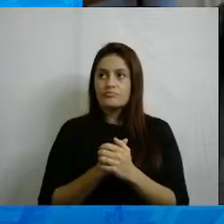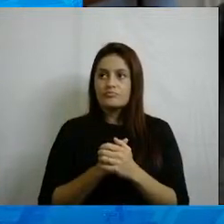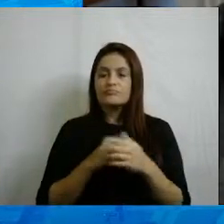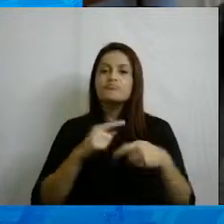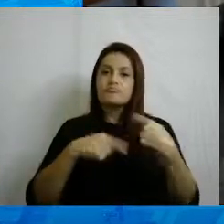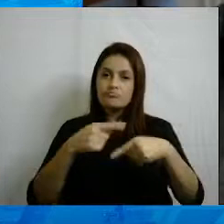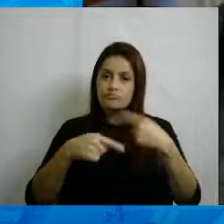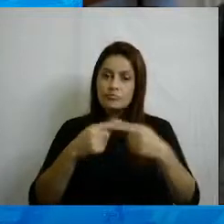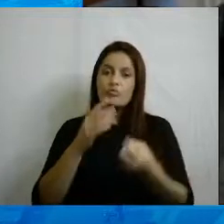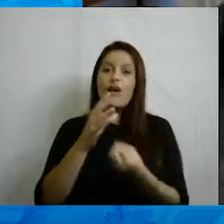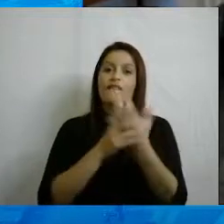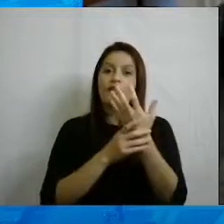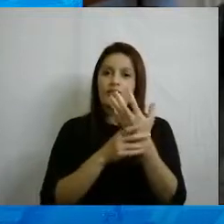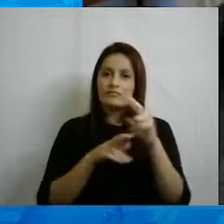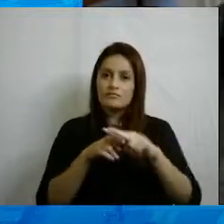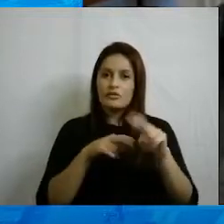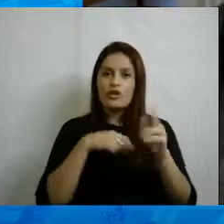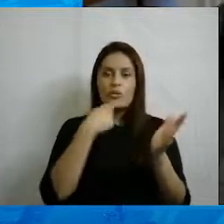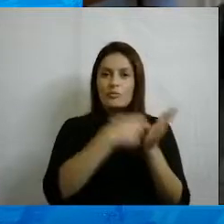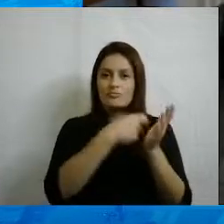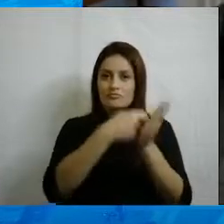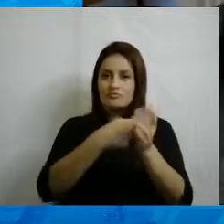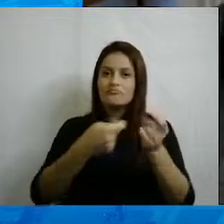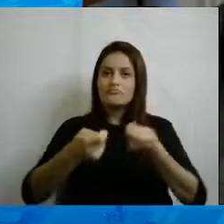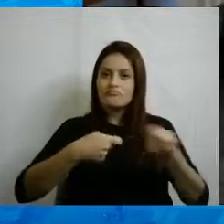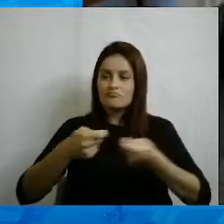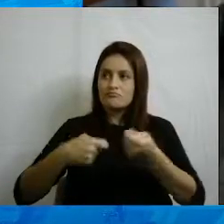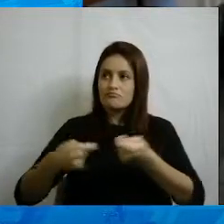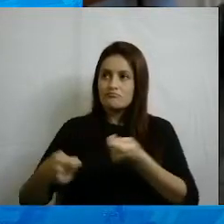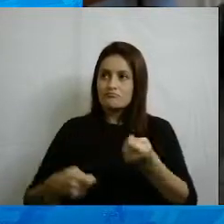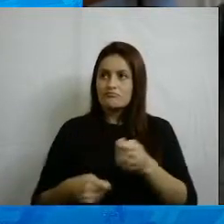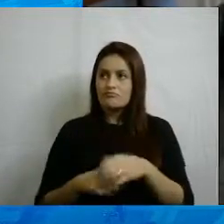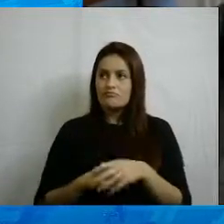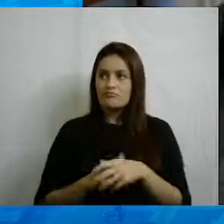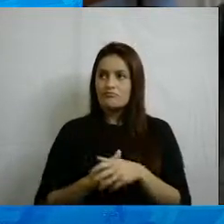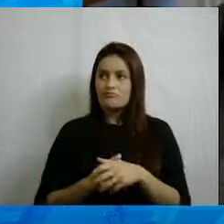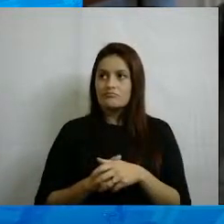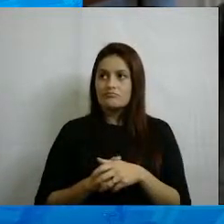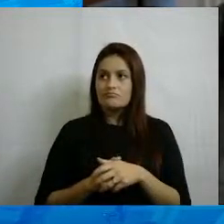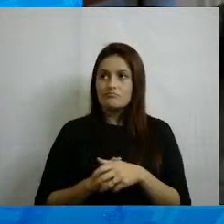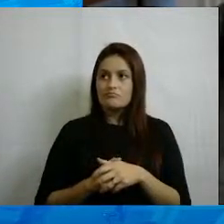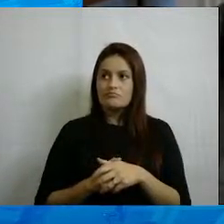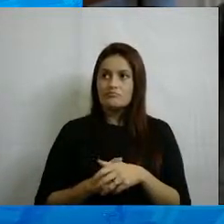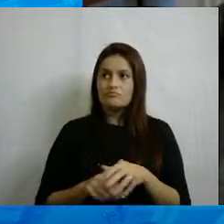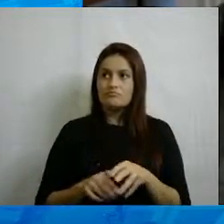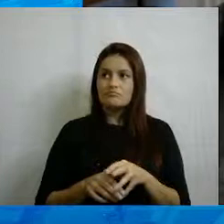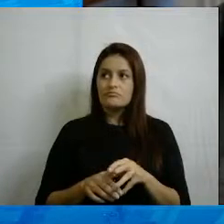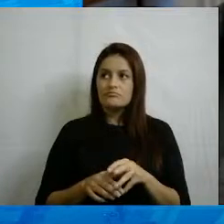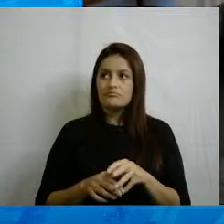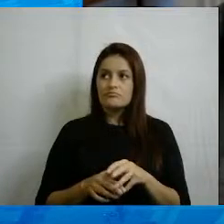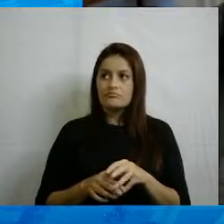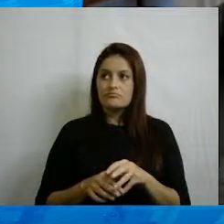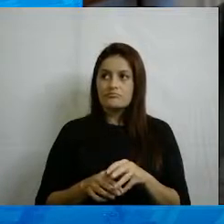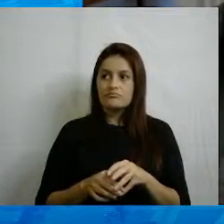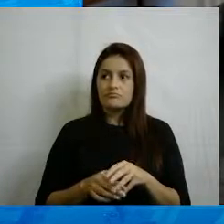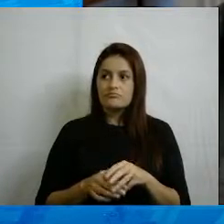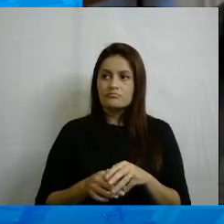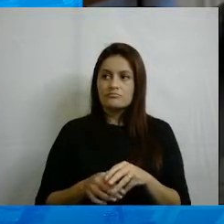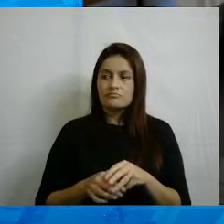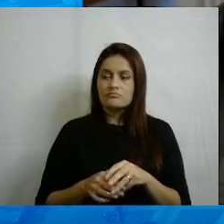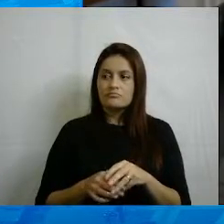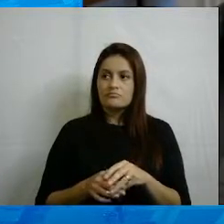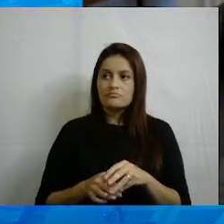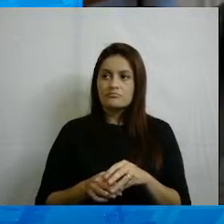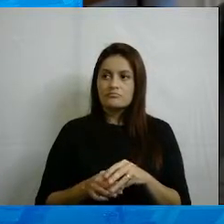fue renovando y se murió la artesanía porque llegaron otros artesanos de afuera, así que no pudimos competir con ellos.